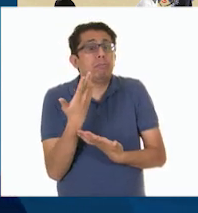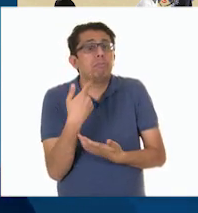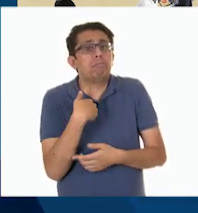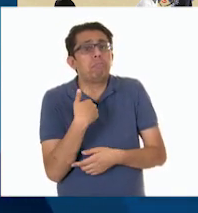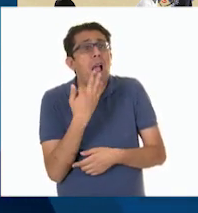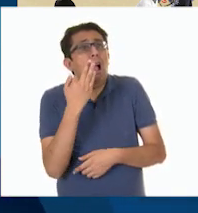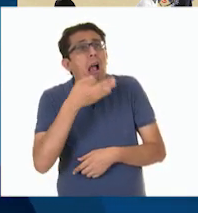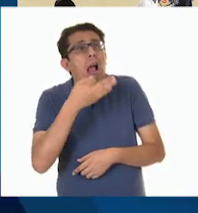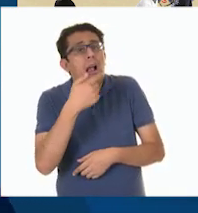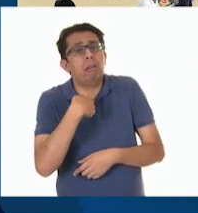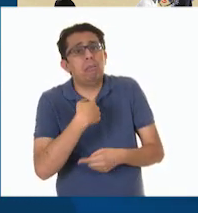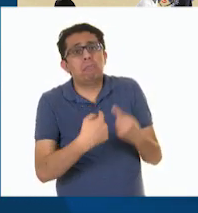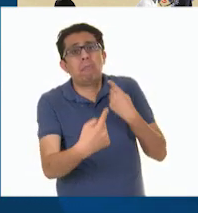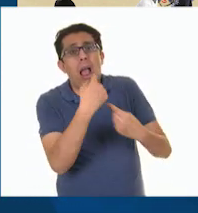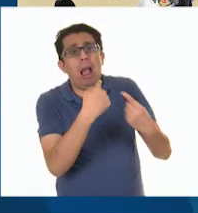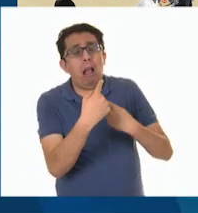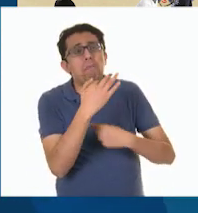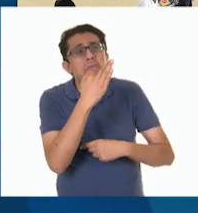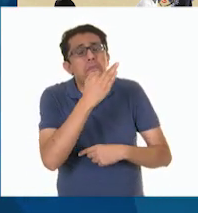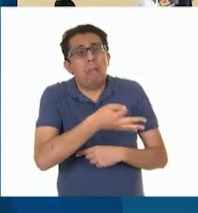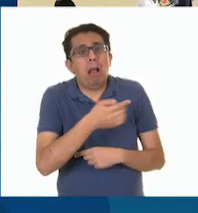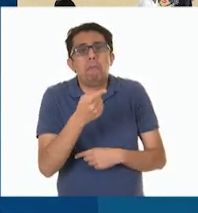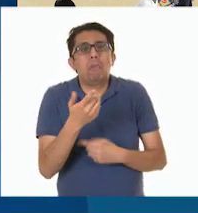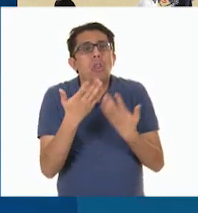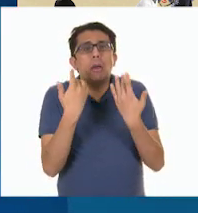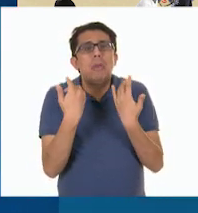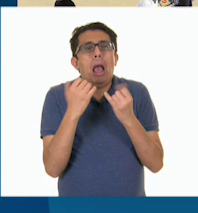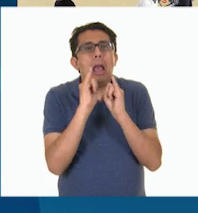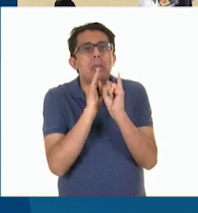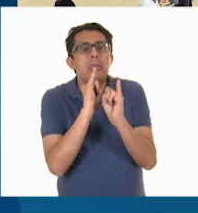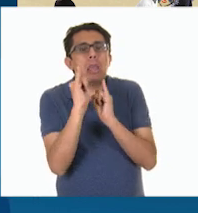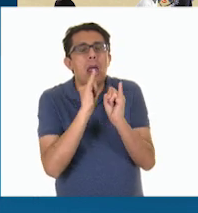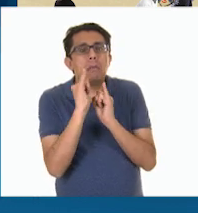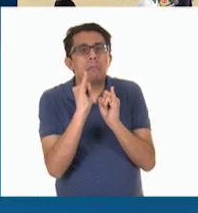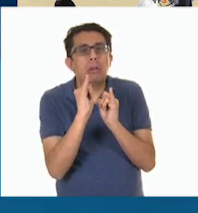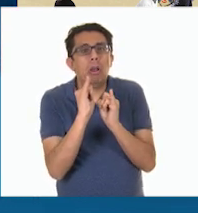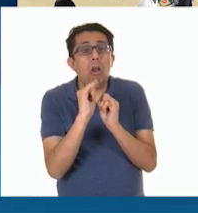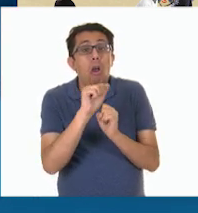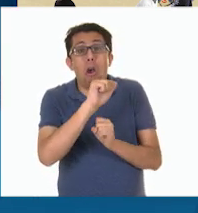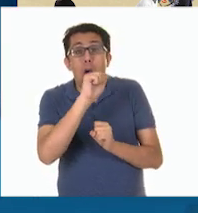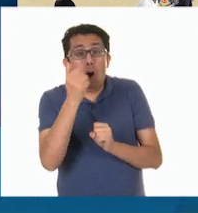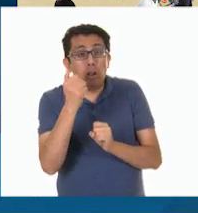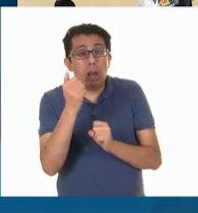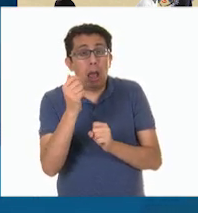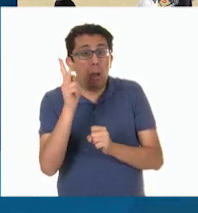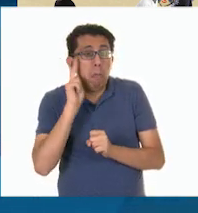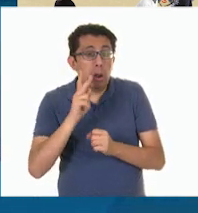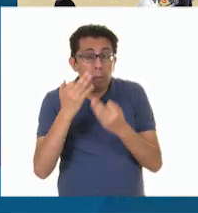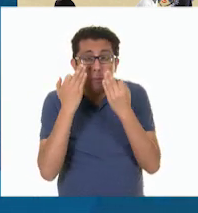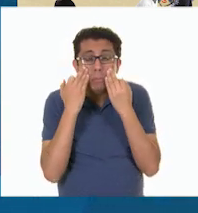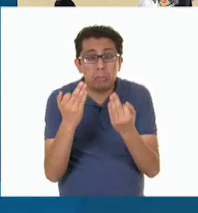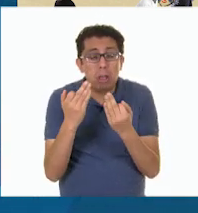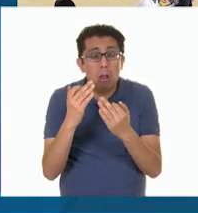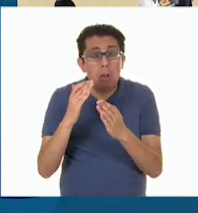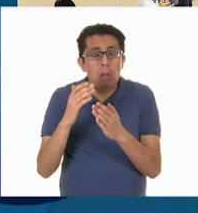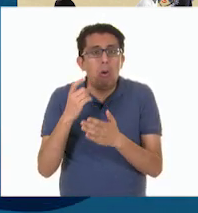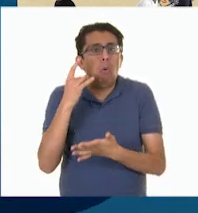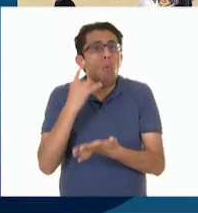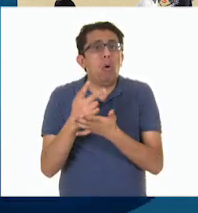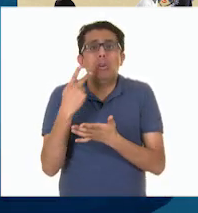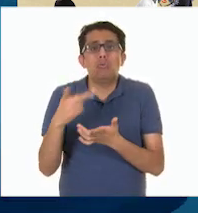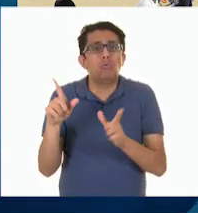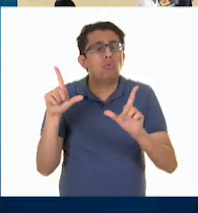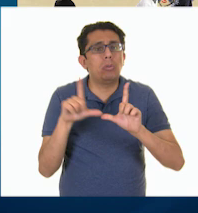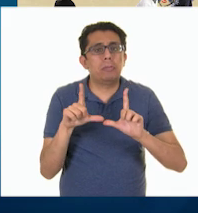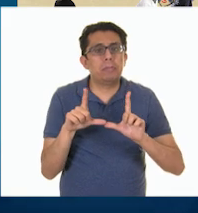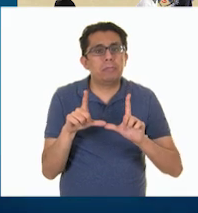lo acusaban. No tuvo el apoyo de un traductor, no se presentaron más pruebas en su contra que su credencial, en